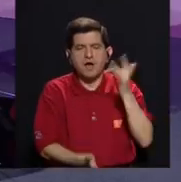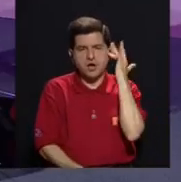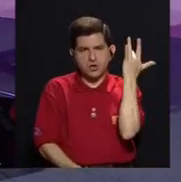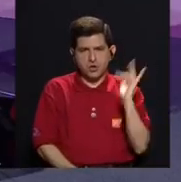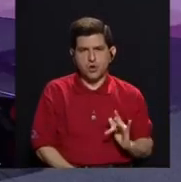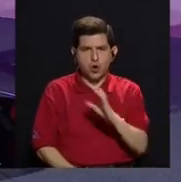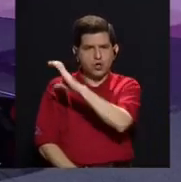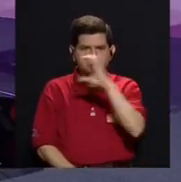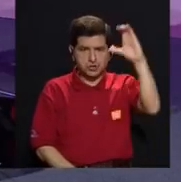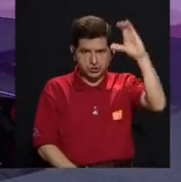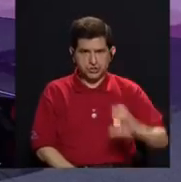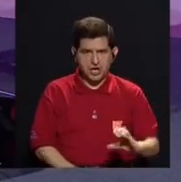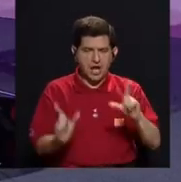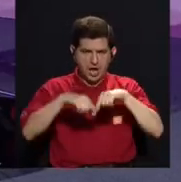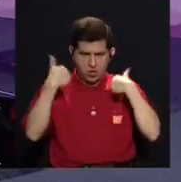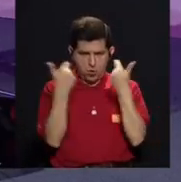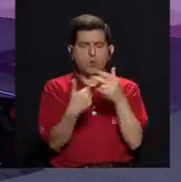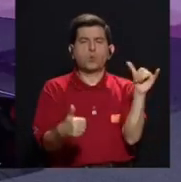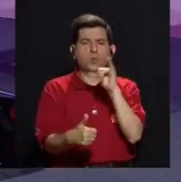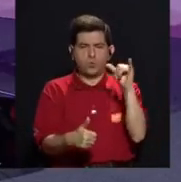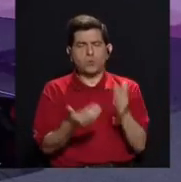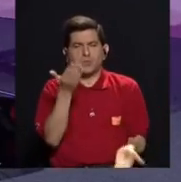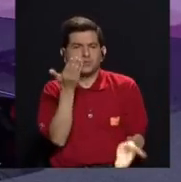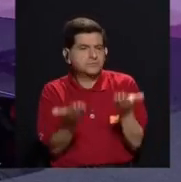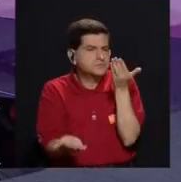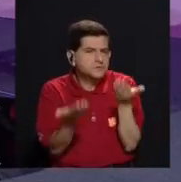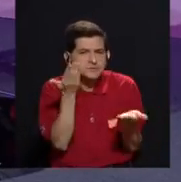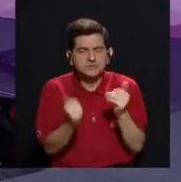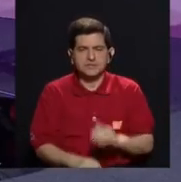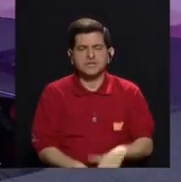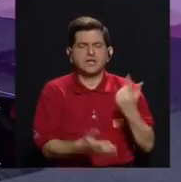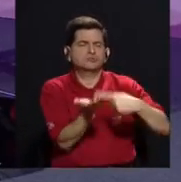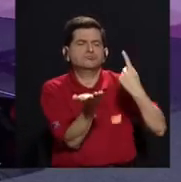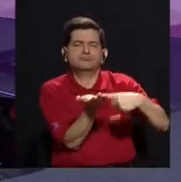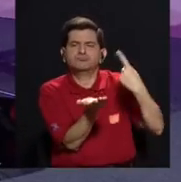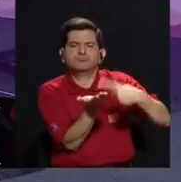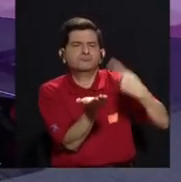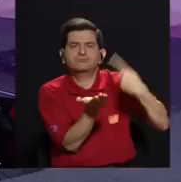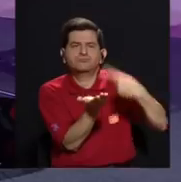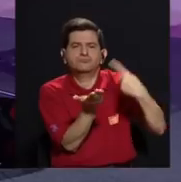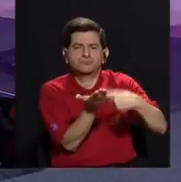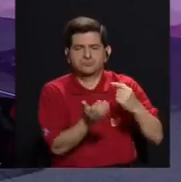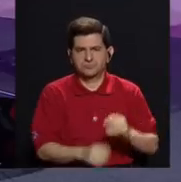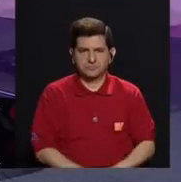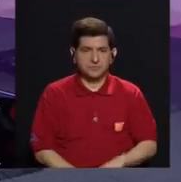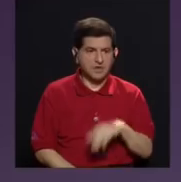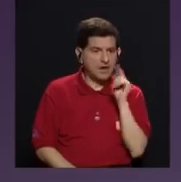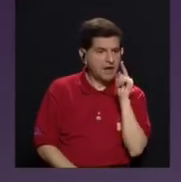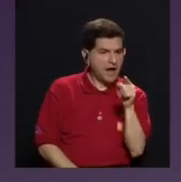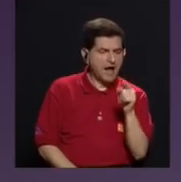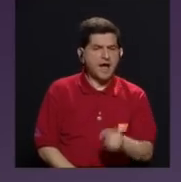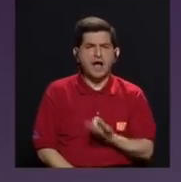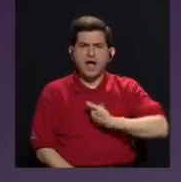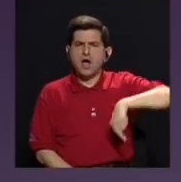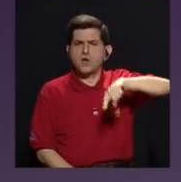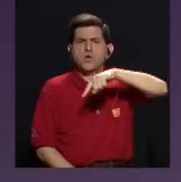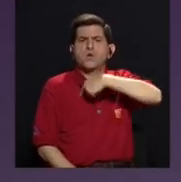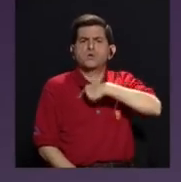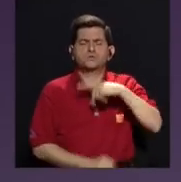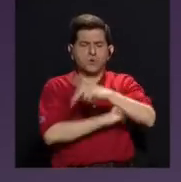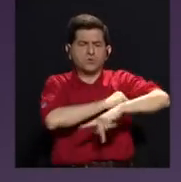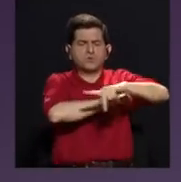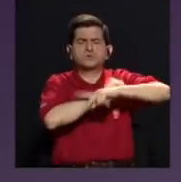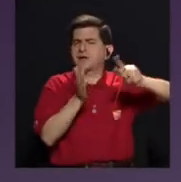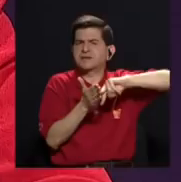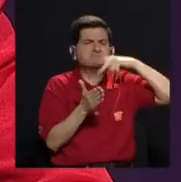chicago hay grupos de bomba también que un poco están discutiendo y lo que somos como país